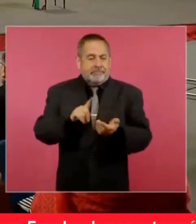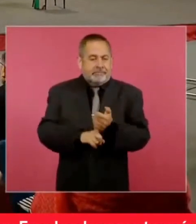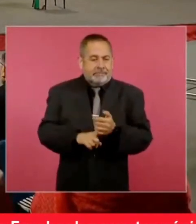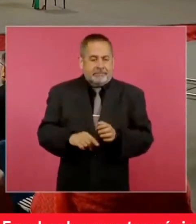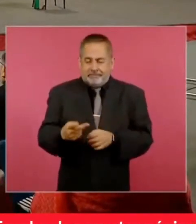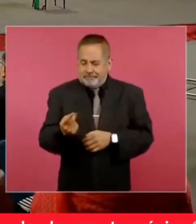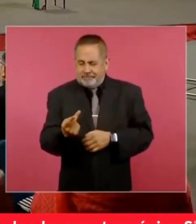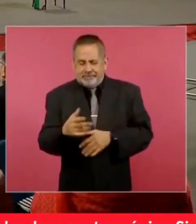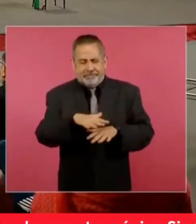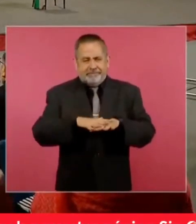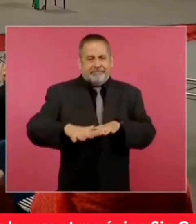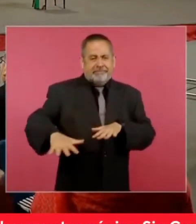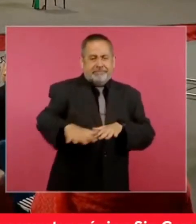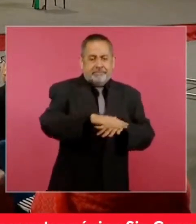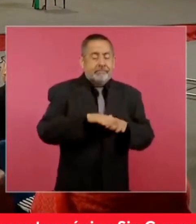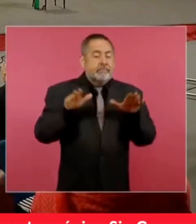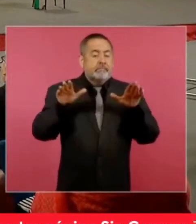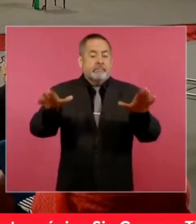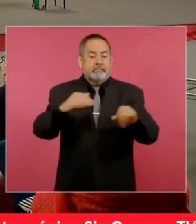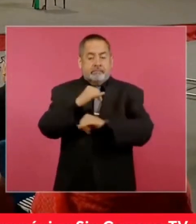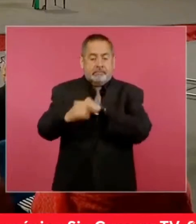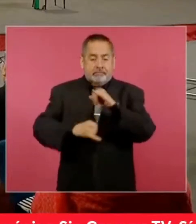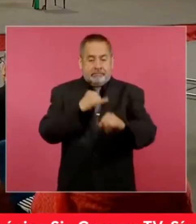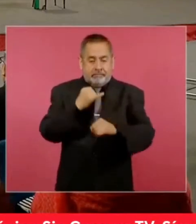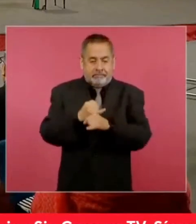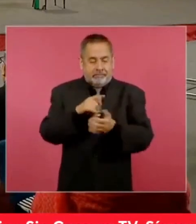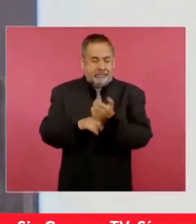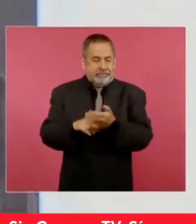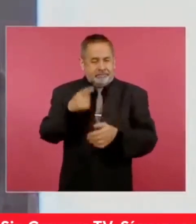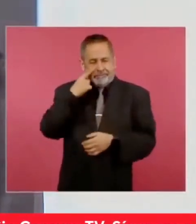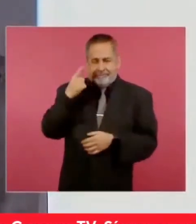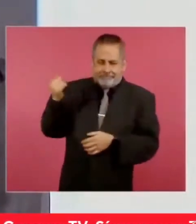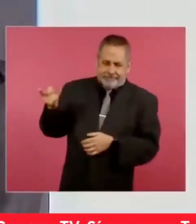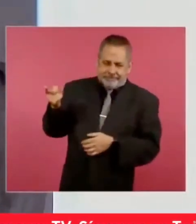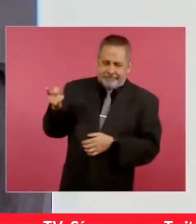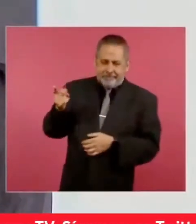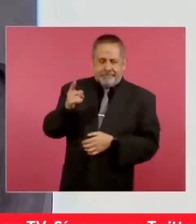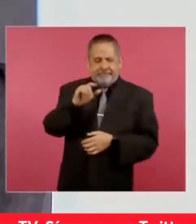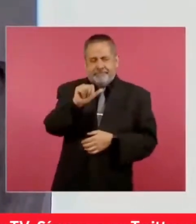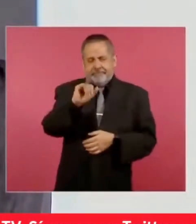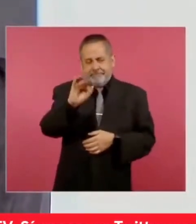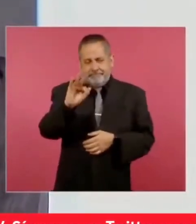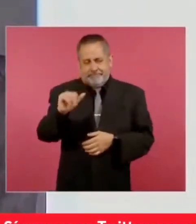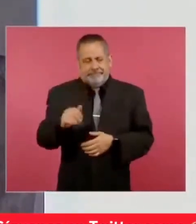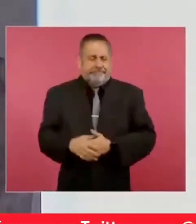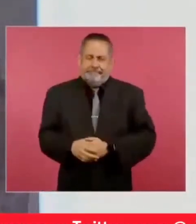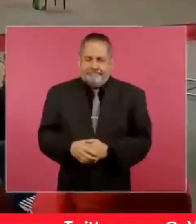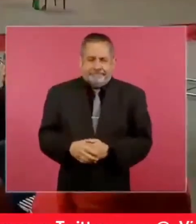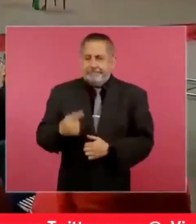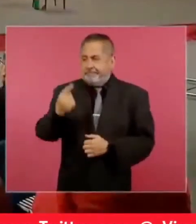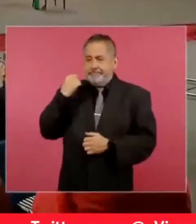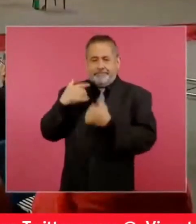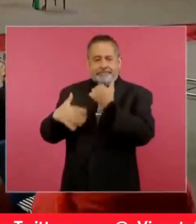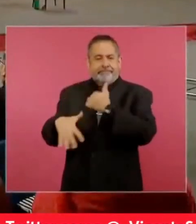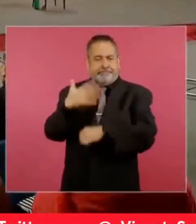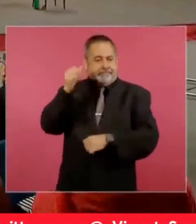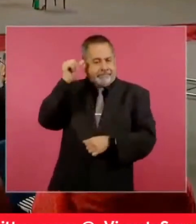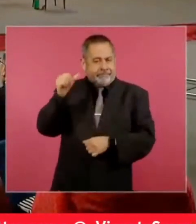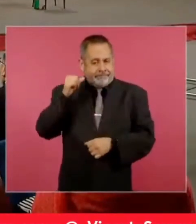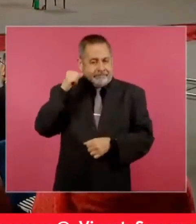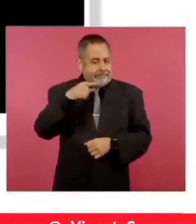una pista en el Aeropuerto Internacional Felipe Ángeles. El pasado 15 de abril, una cuenta de